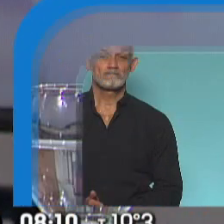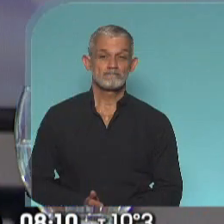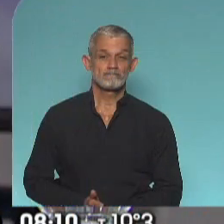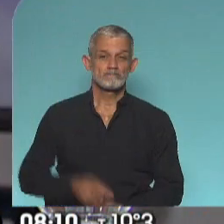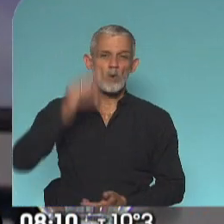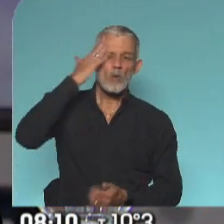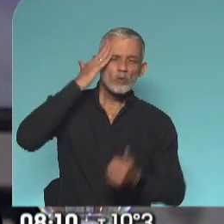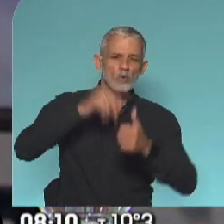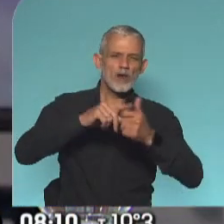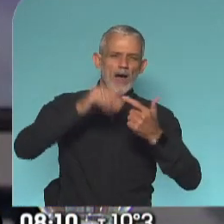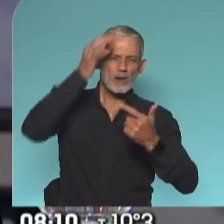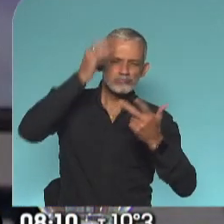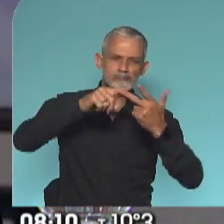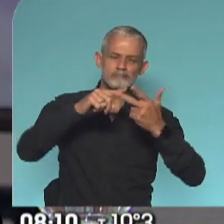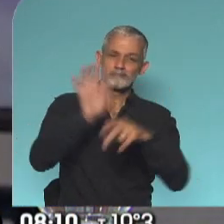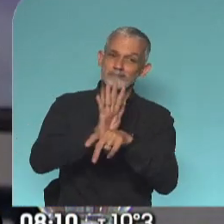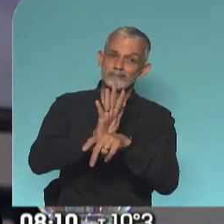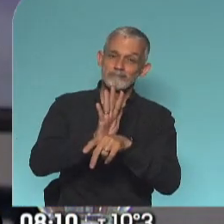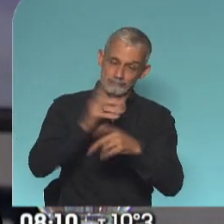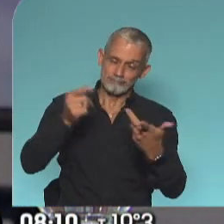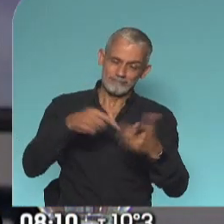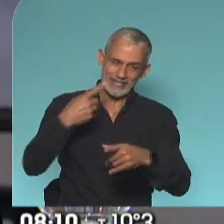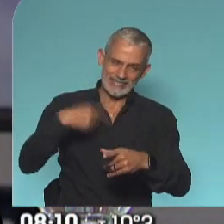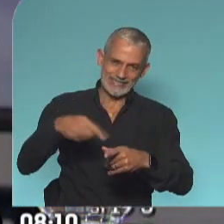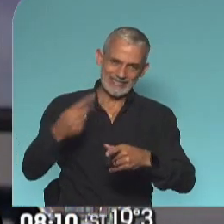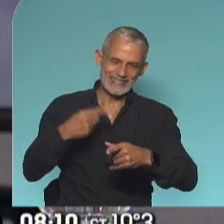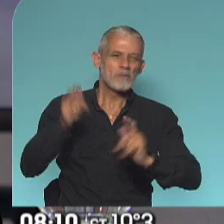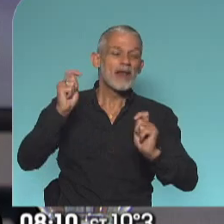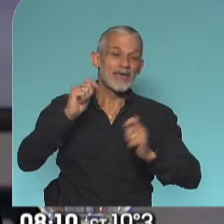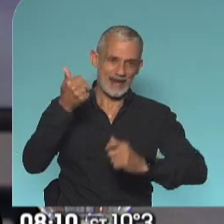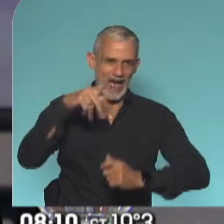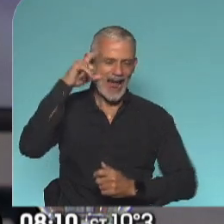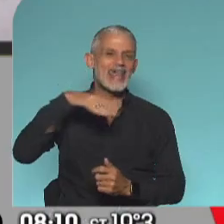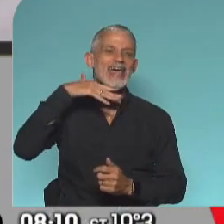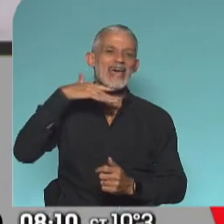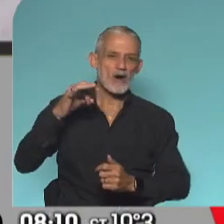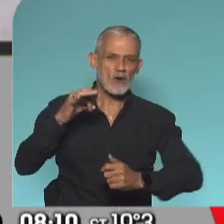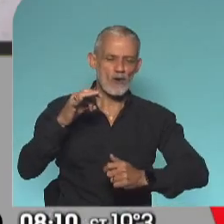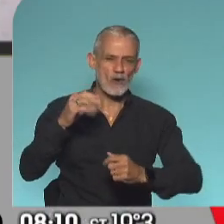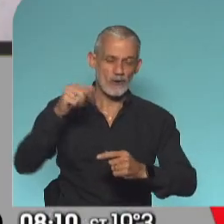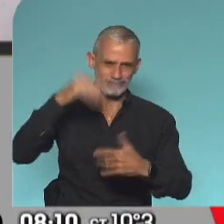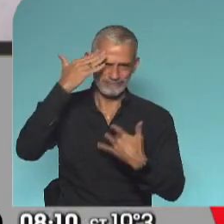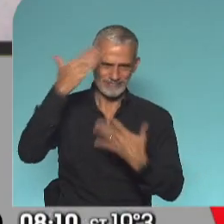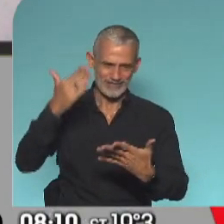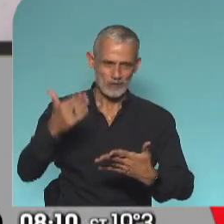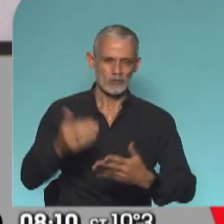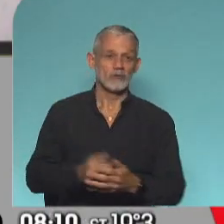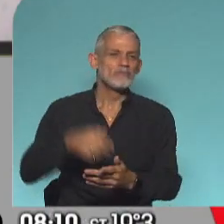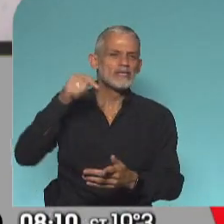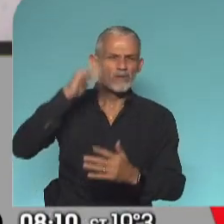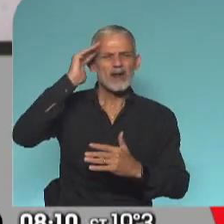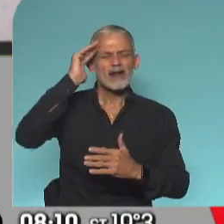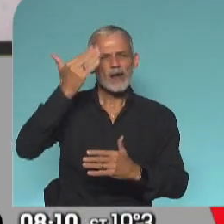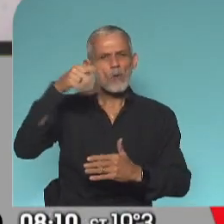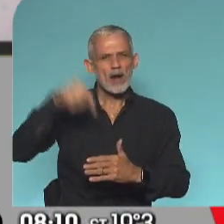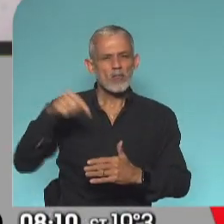Cultura, arte, espectáculo, eso forma parte de la columna diaria de Alejo Álvarez Herrera, quien ya mismo estamos saludando, y con un recuerdo